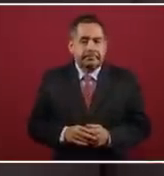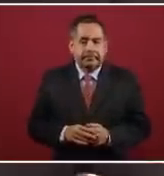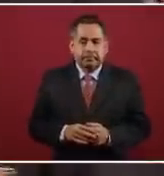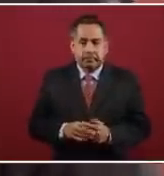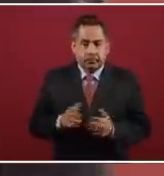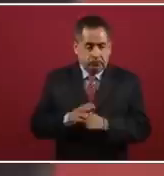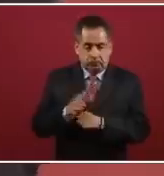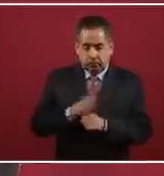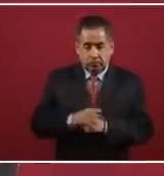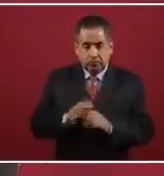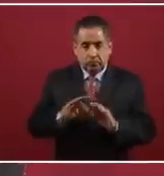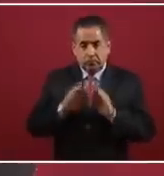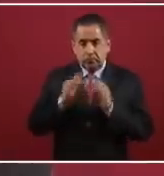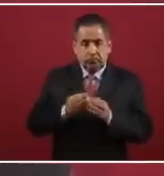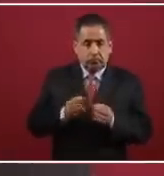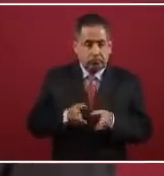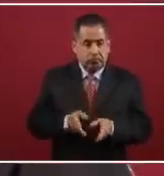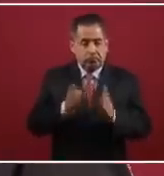cuáles